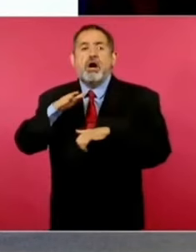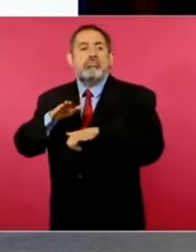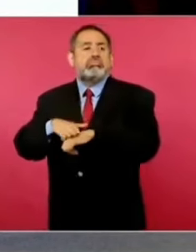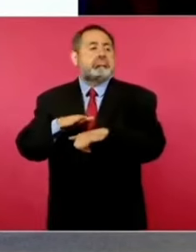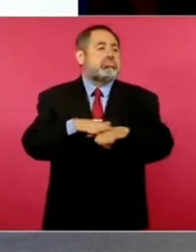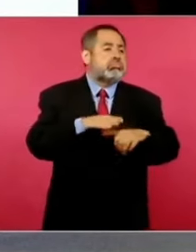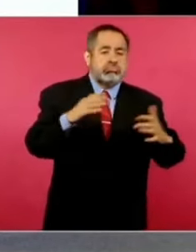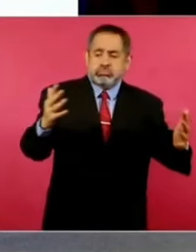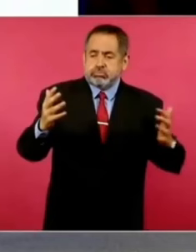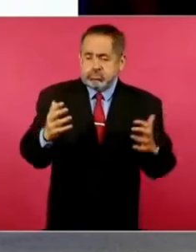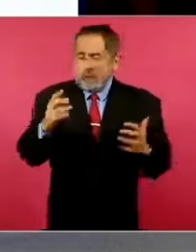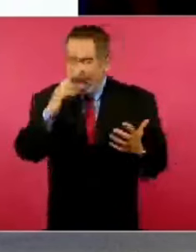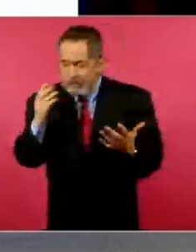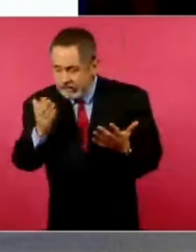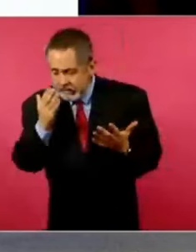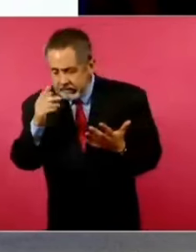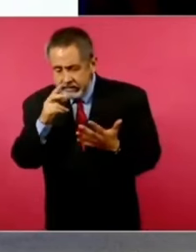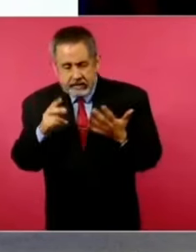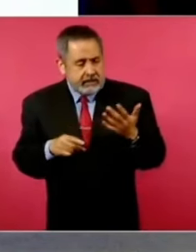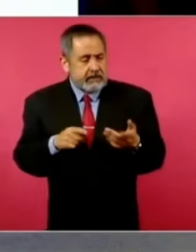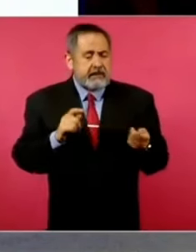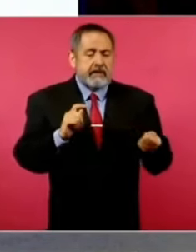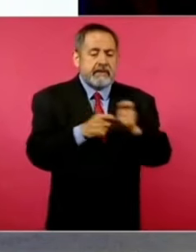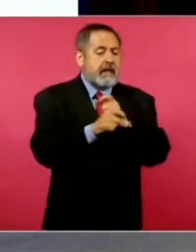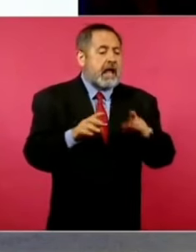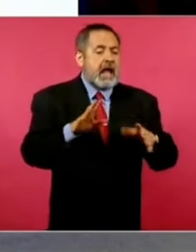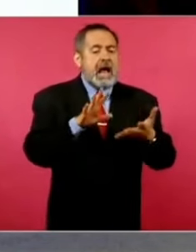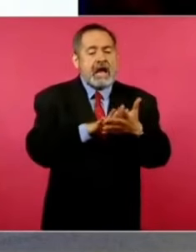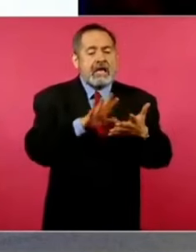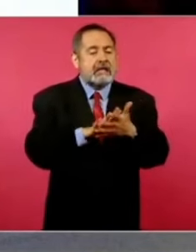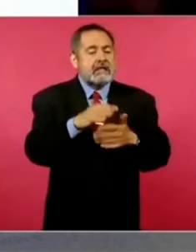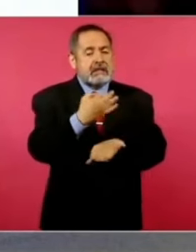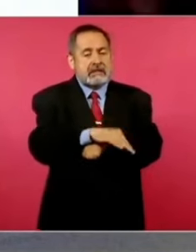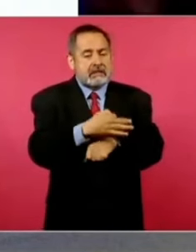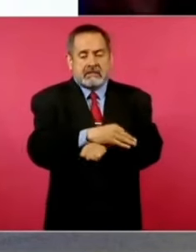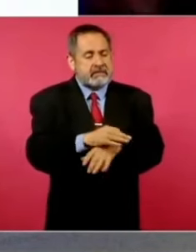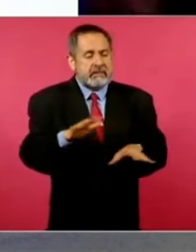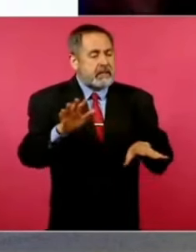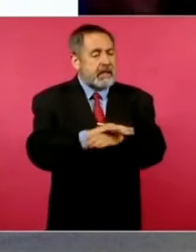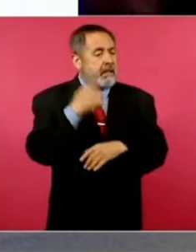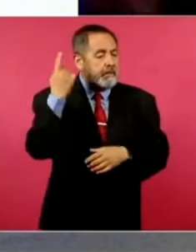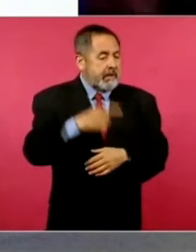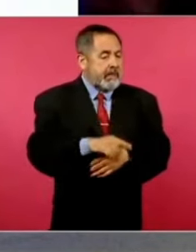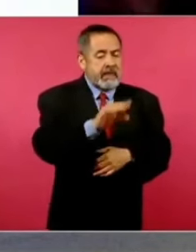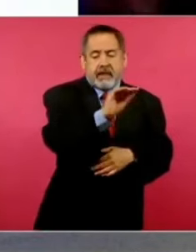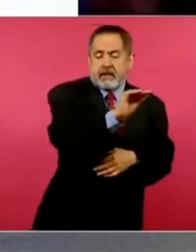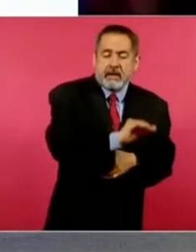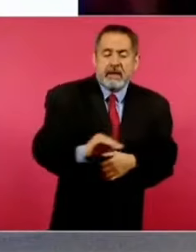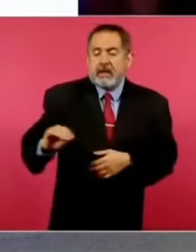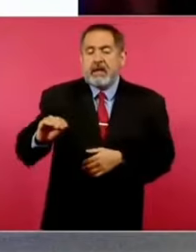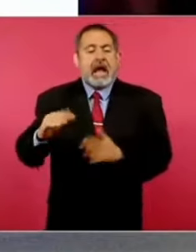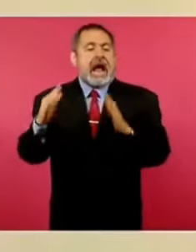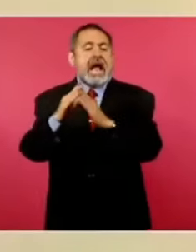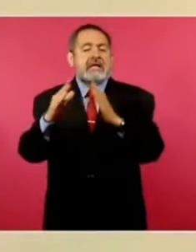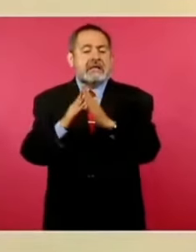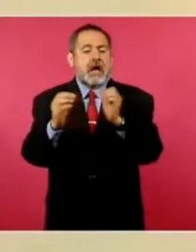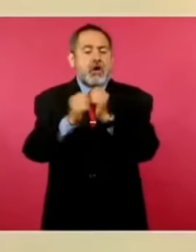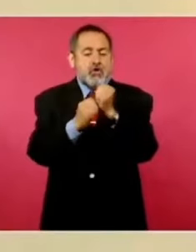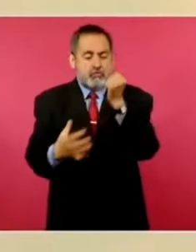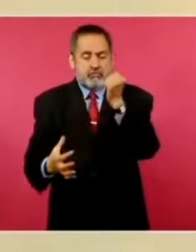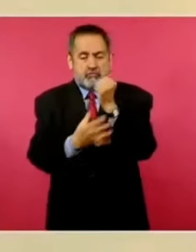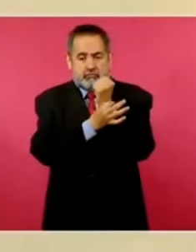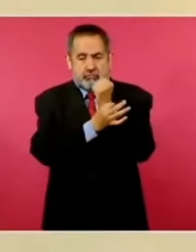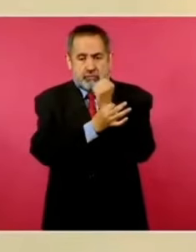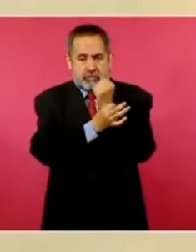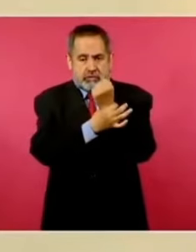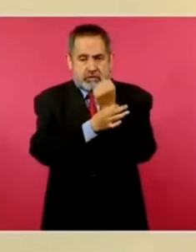de revisión de medidas cautelares cambió la prisión preventiva a prisión domiciliaria portación de brazalete electrónico y entrega de